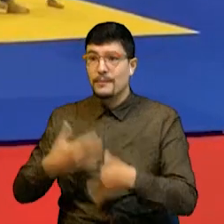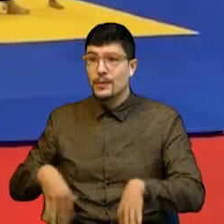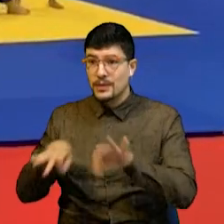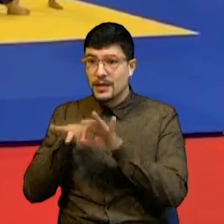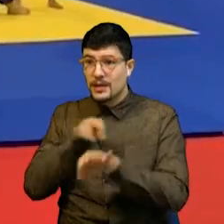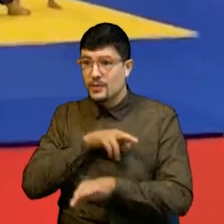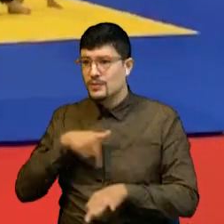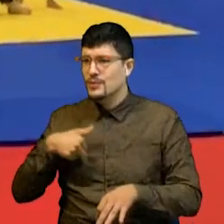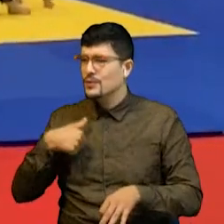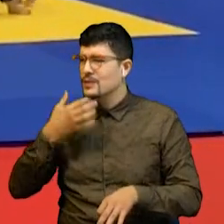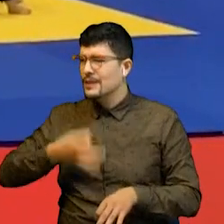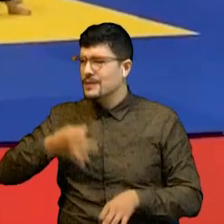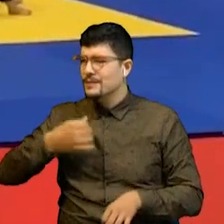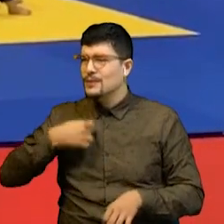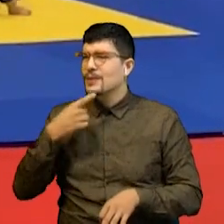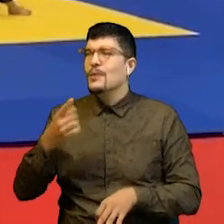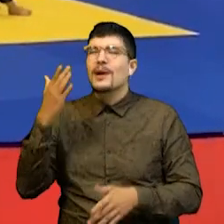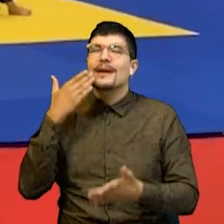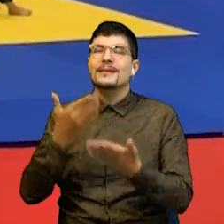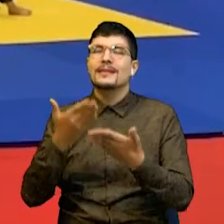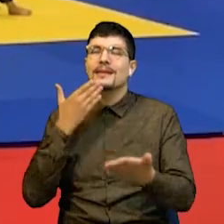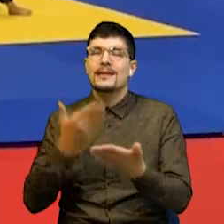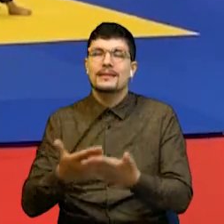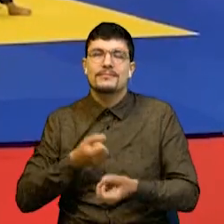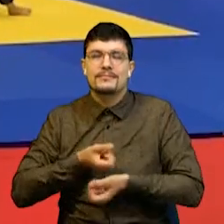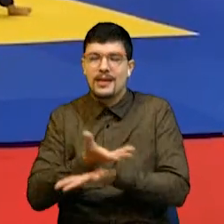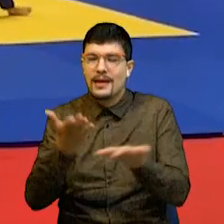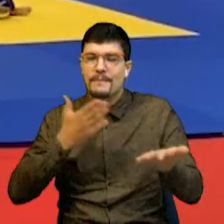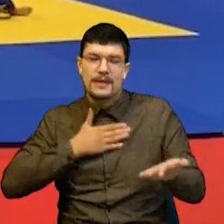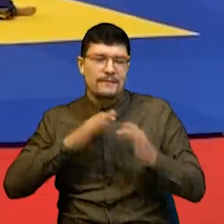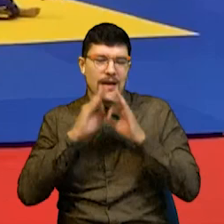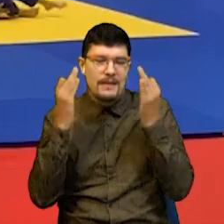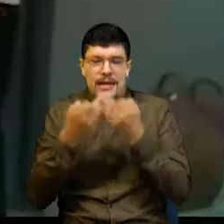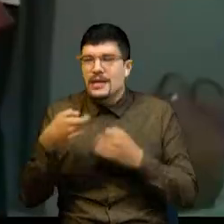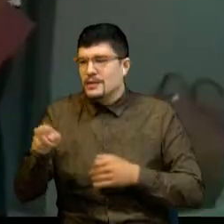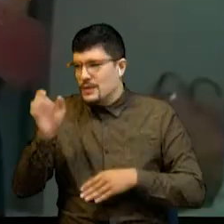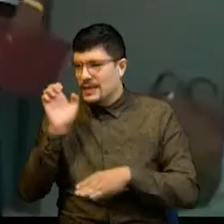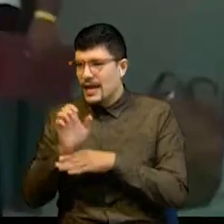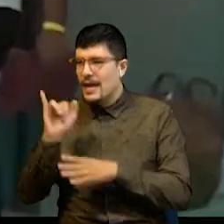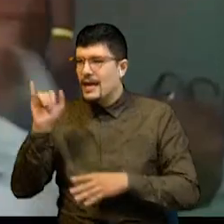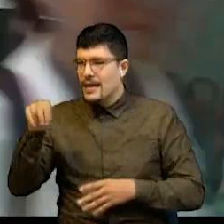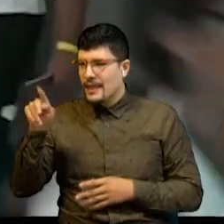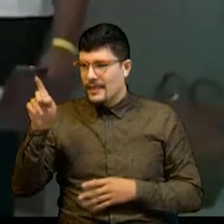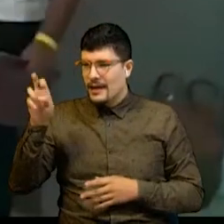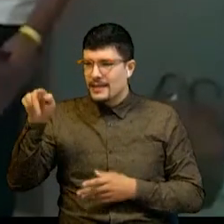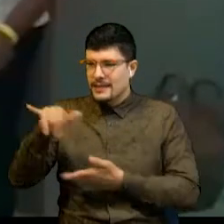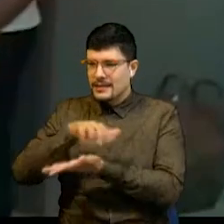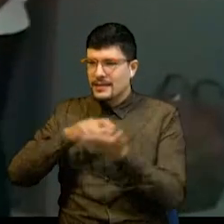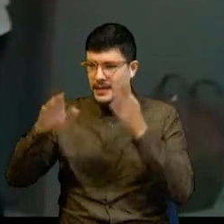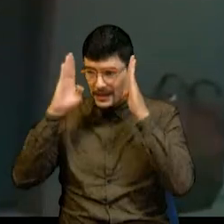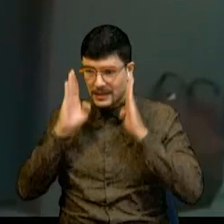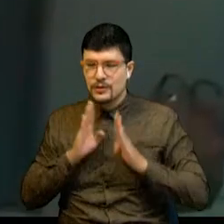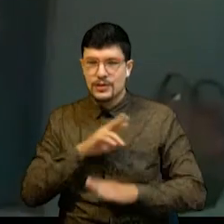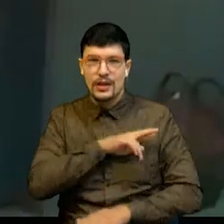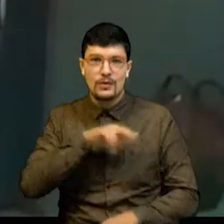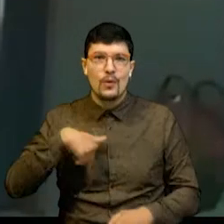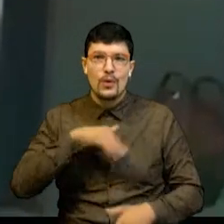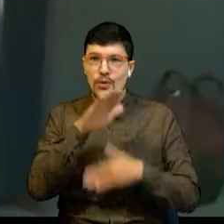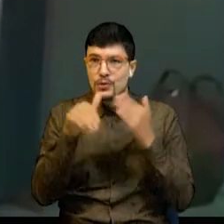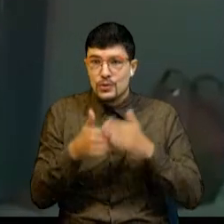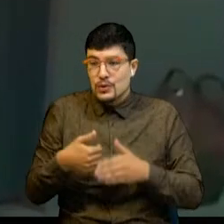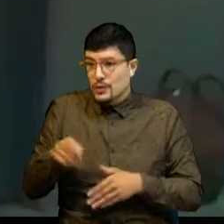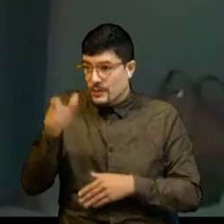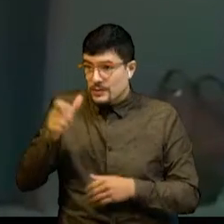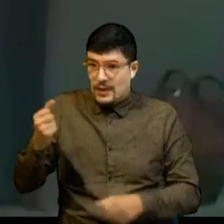Solamente tengo gracias para dar a mi familia, a Linde Santander, que han estado pendientes de todos nosotros y pues no, el que